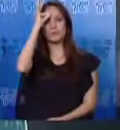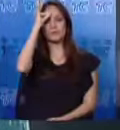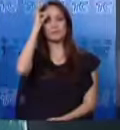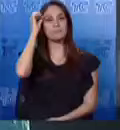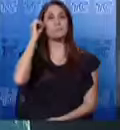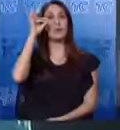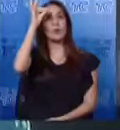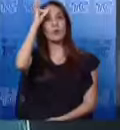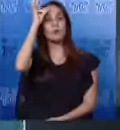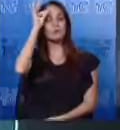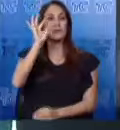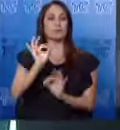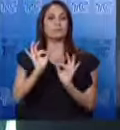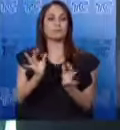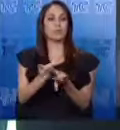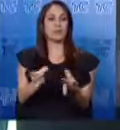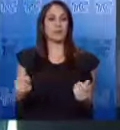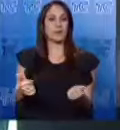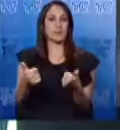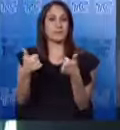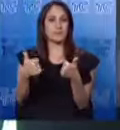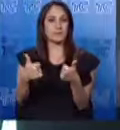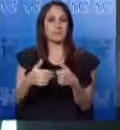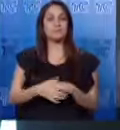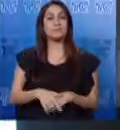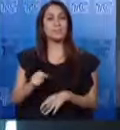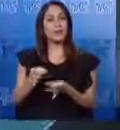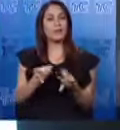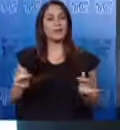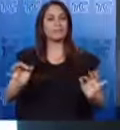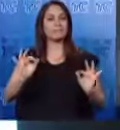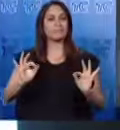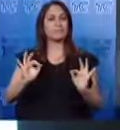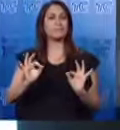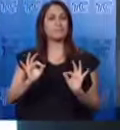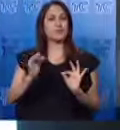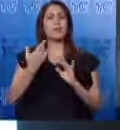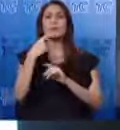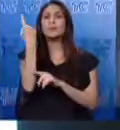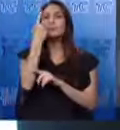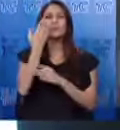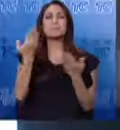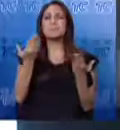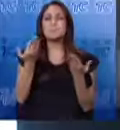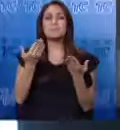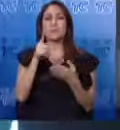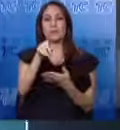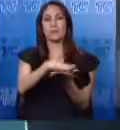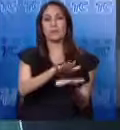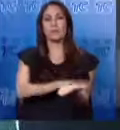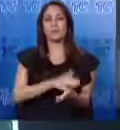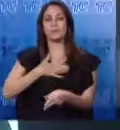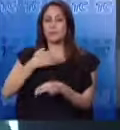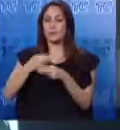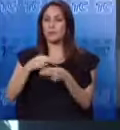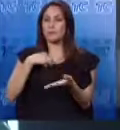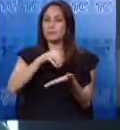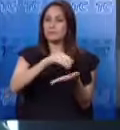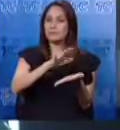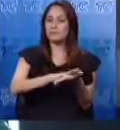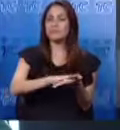categoría, un hospital de primera categoría que ya lo tenemos. Solo hay que imbricar en el proyecto toda una